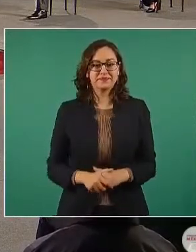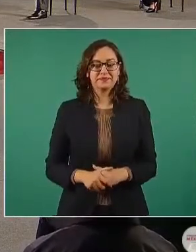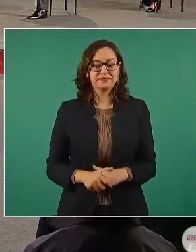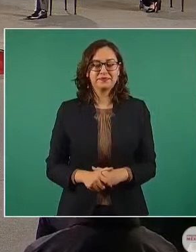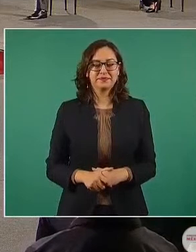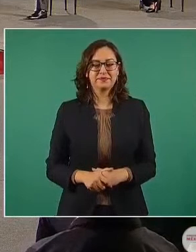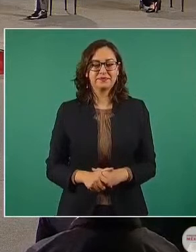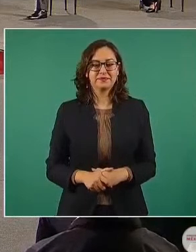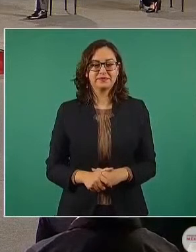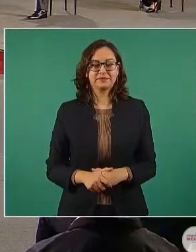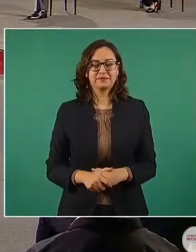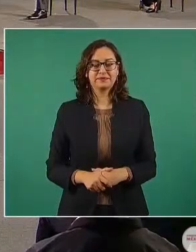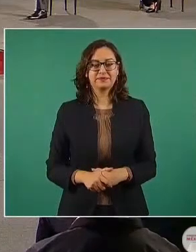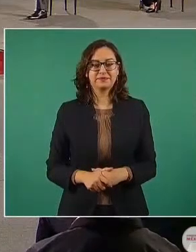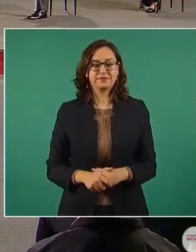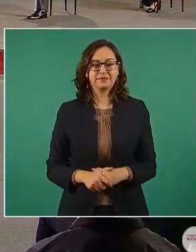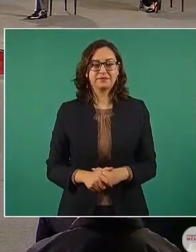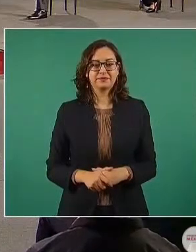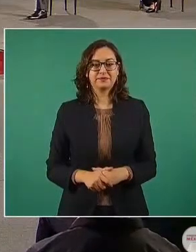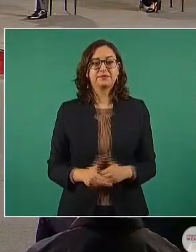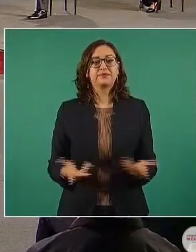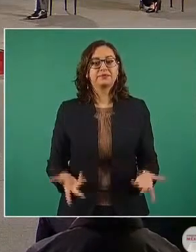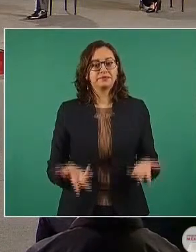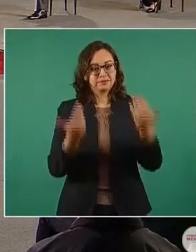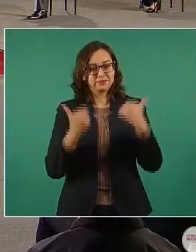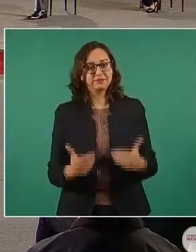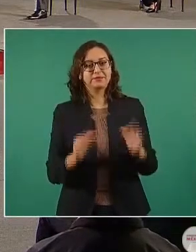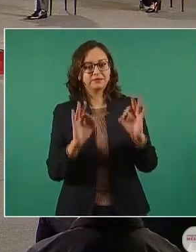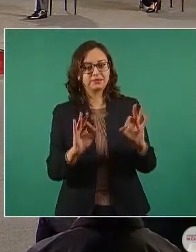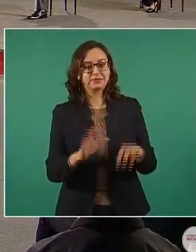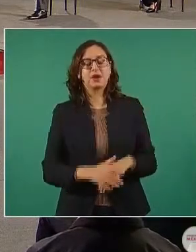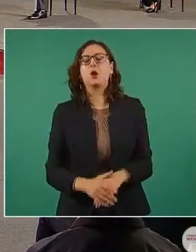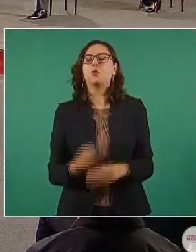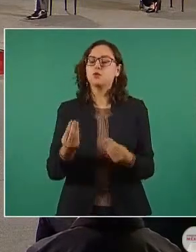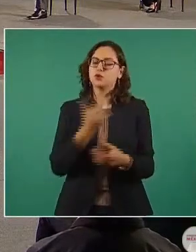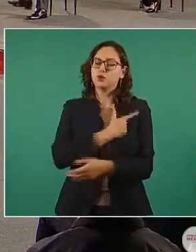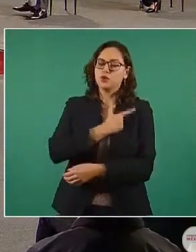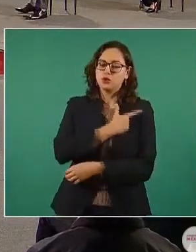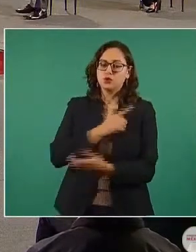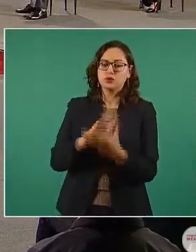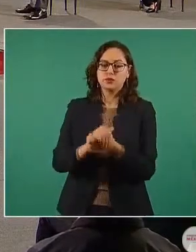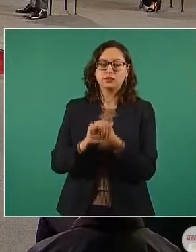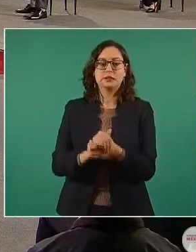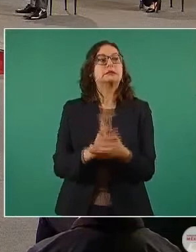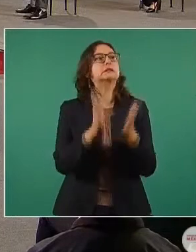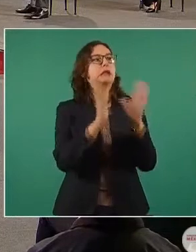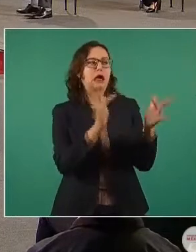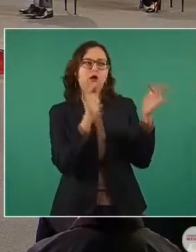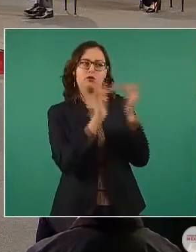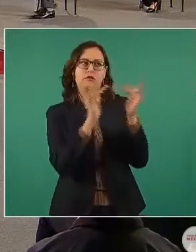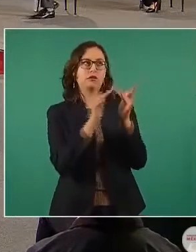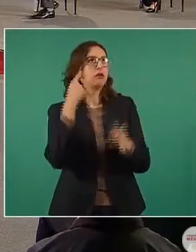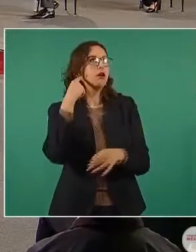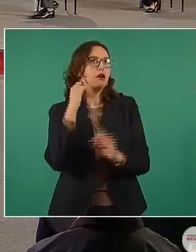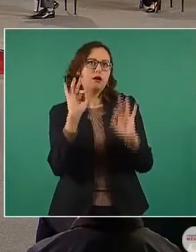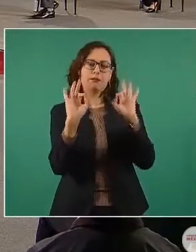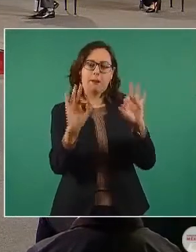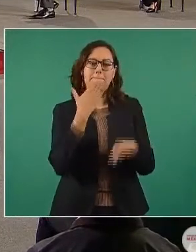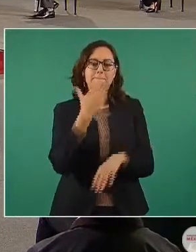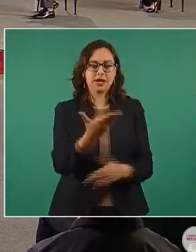Bueno, presidente. Ahora sí. Mucho gusto saludarlo. Ahora sí, Enrique, ya te escuchamos